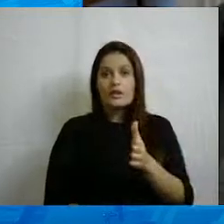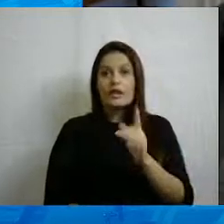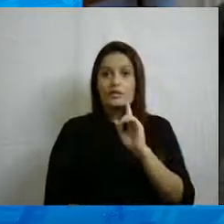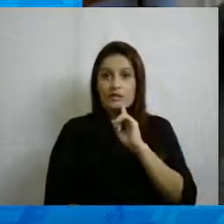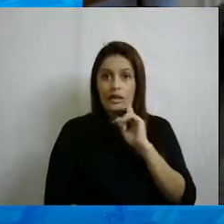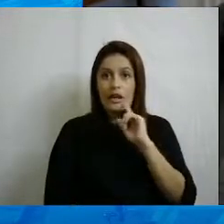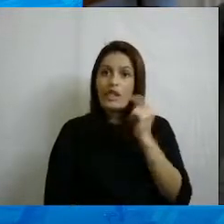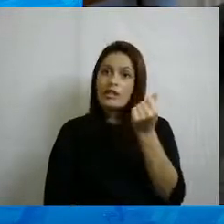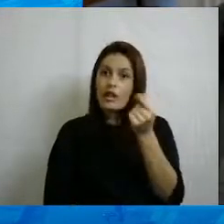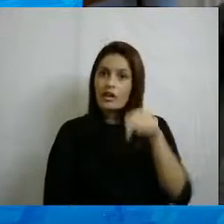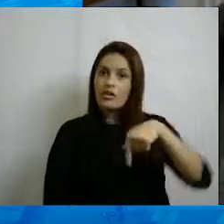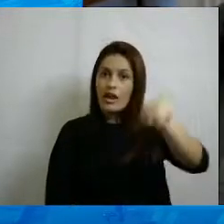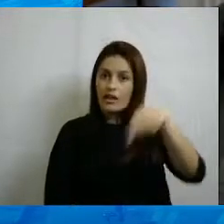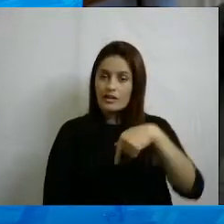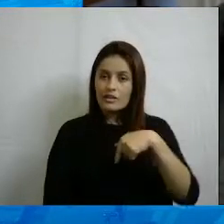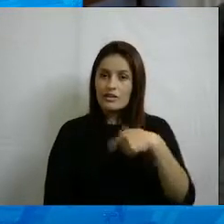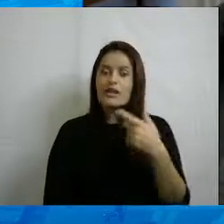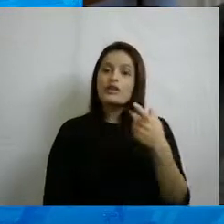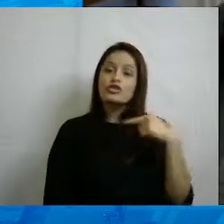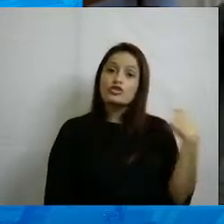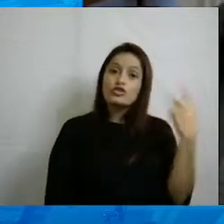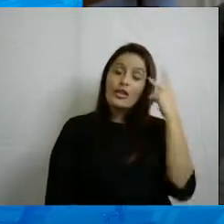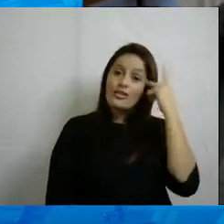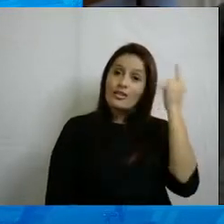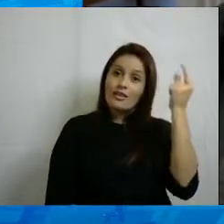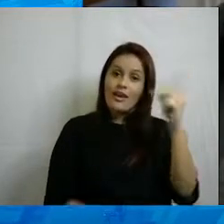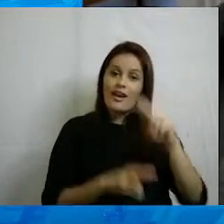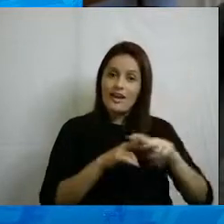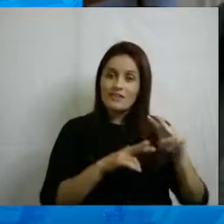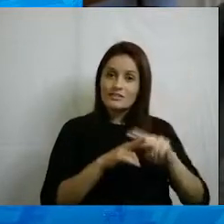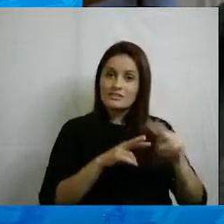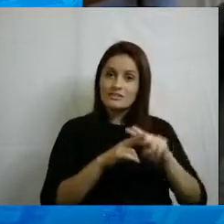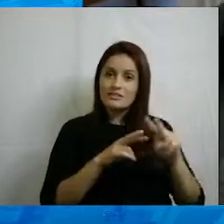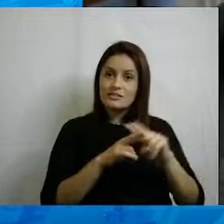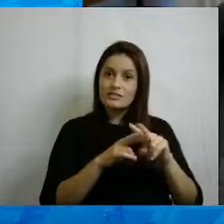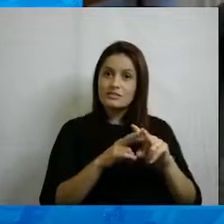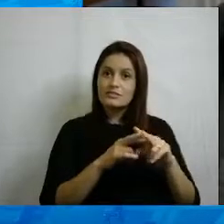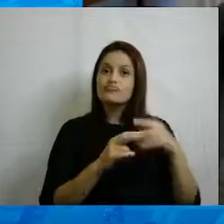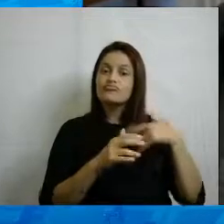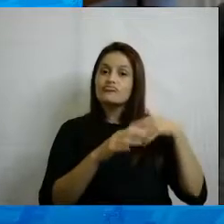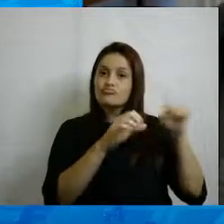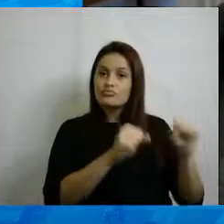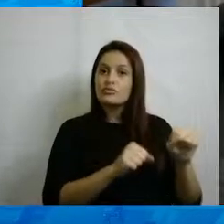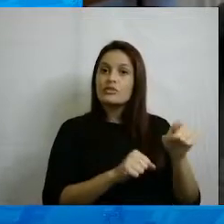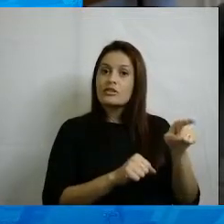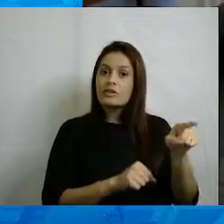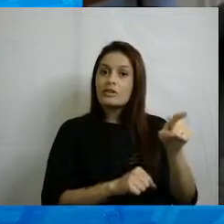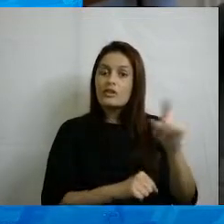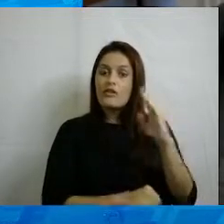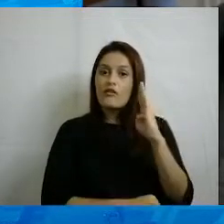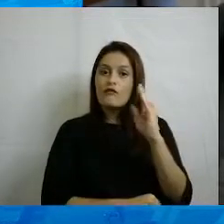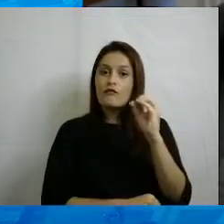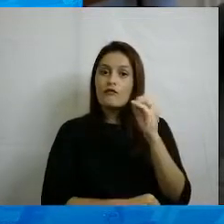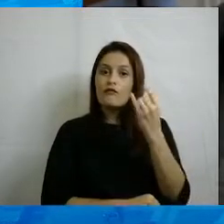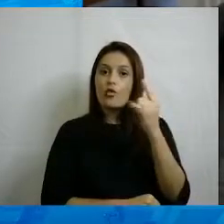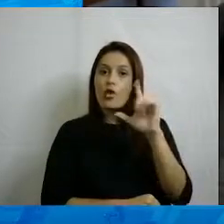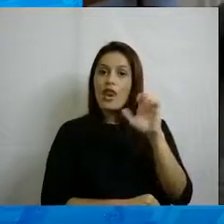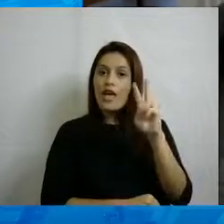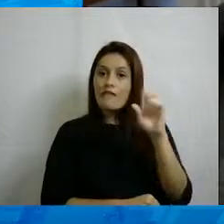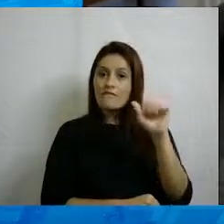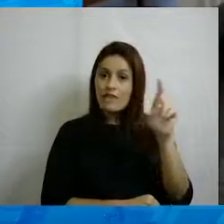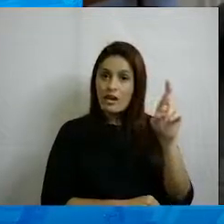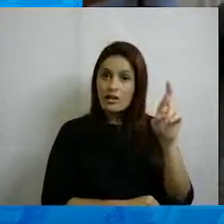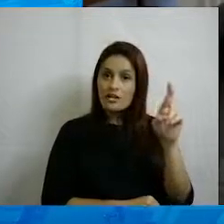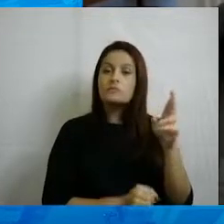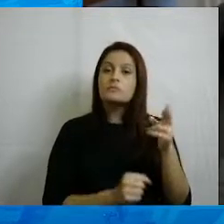manejan los precios. Entonces, la idea de nosotros, cuando nosotros nos fuimos y nos empoderamos, nos tomamos, por decirlo así, el bulevar, ya, nos mandaron acá